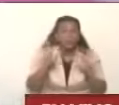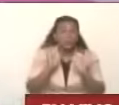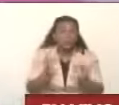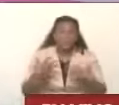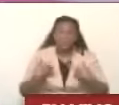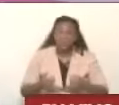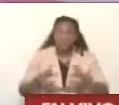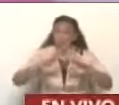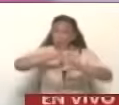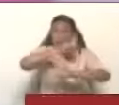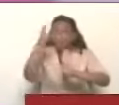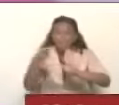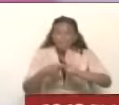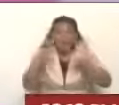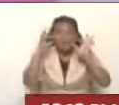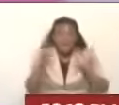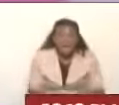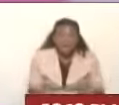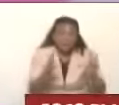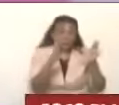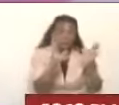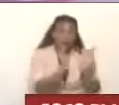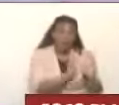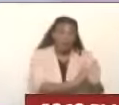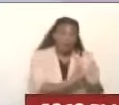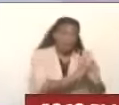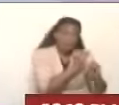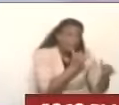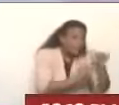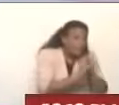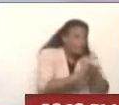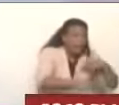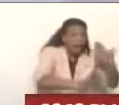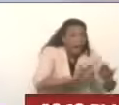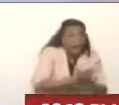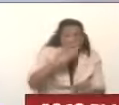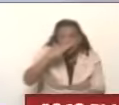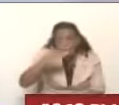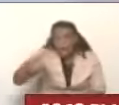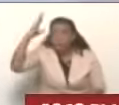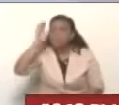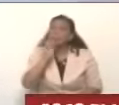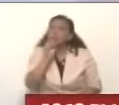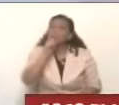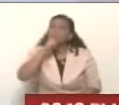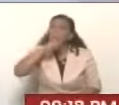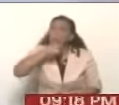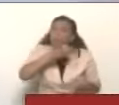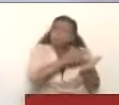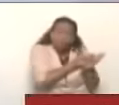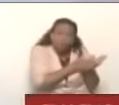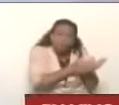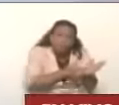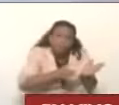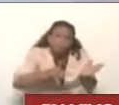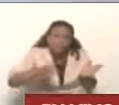salud especializada en todas las etapas de la vida, que es el vértice 1, cuidar la mujer en todas las